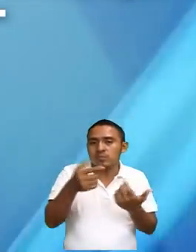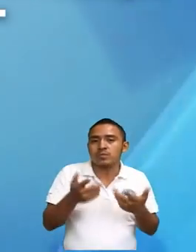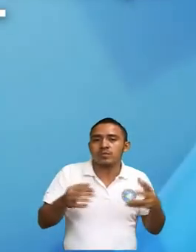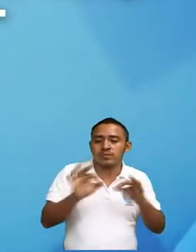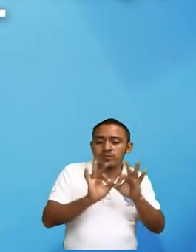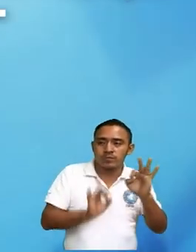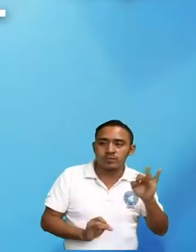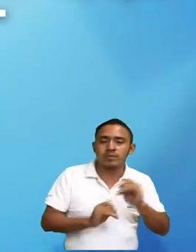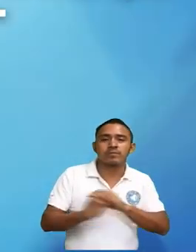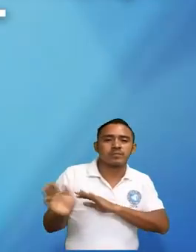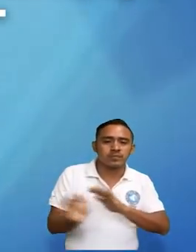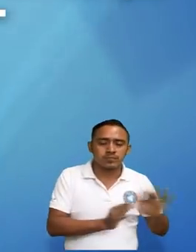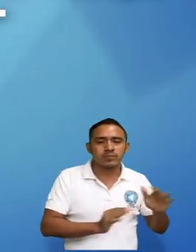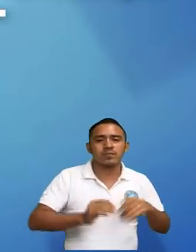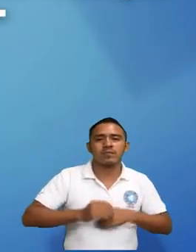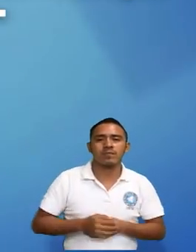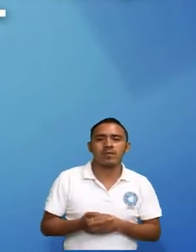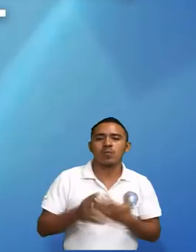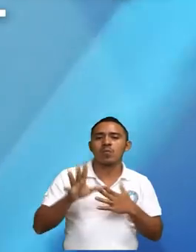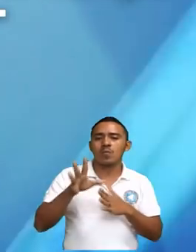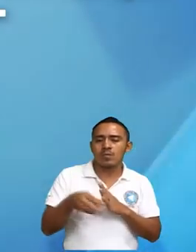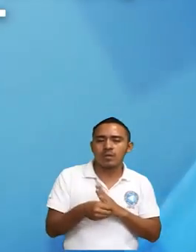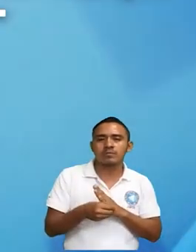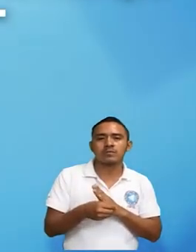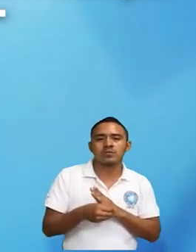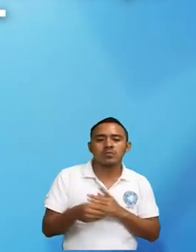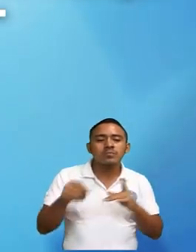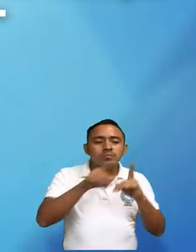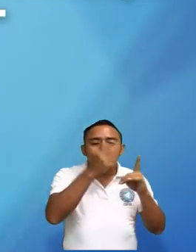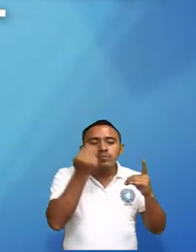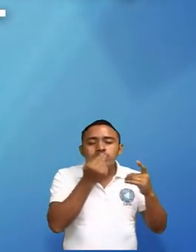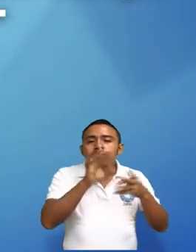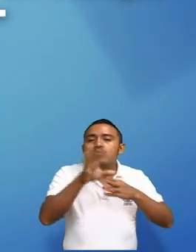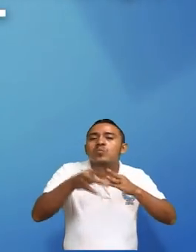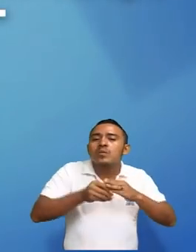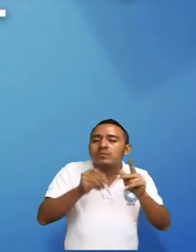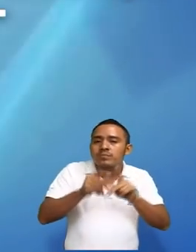Luego el censo nutricional y escolar.